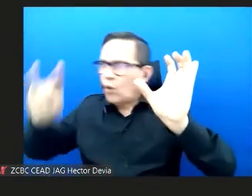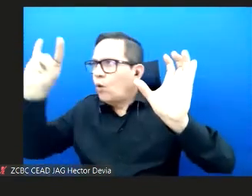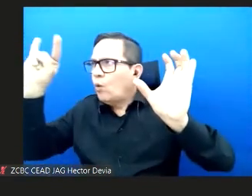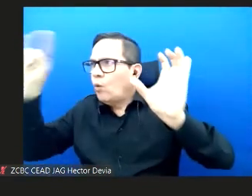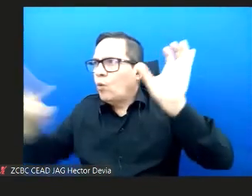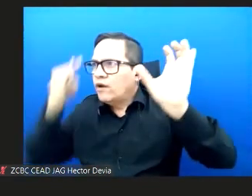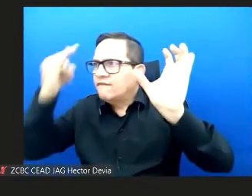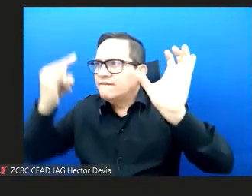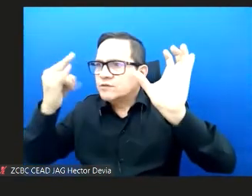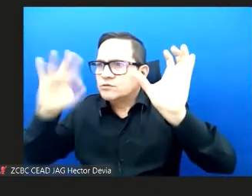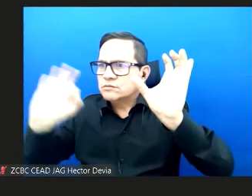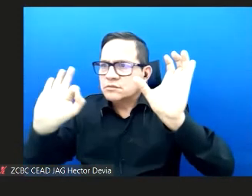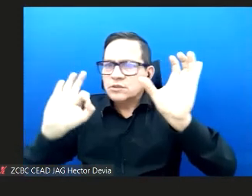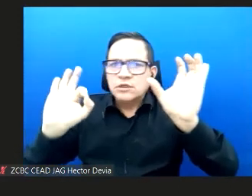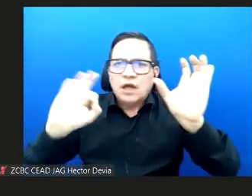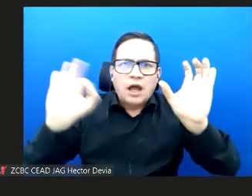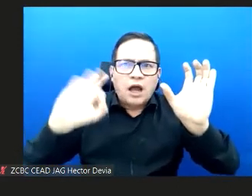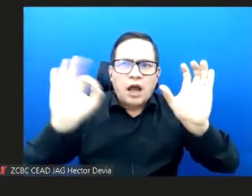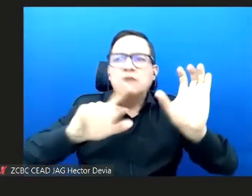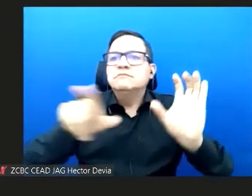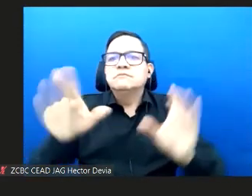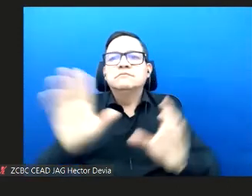a B. ¿Sí?